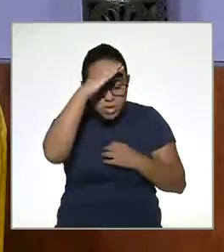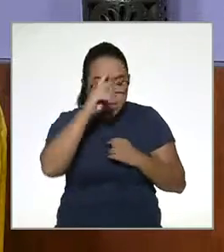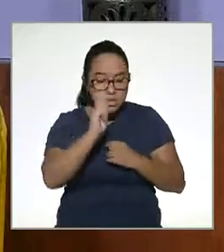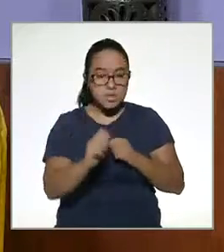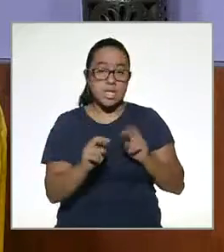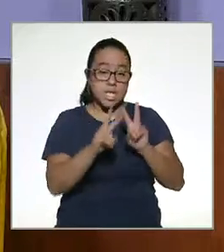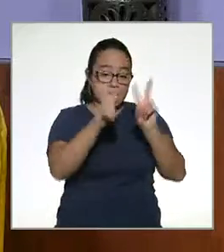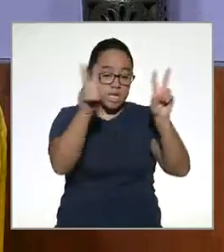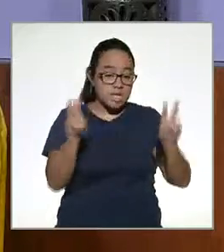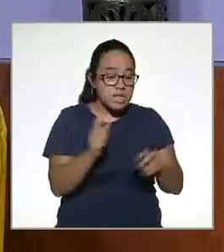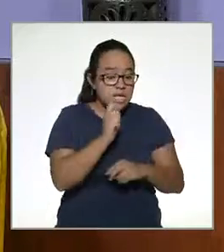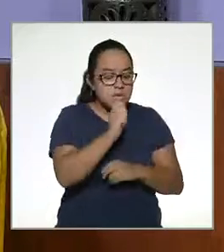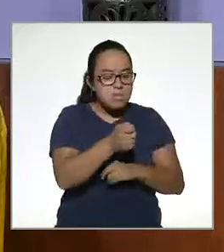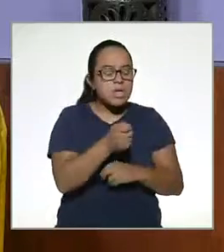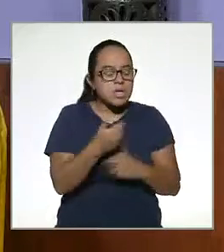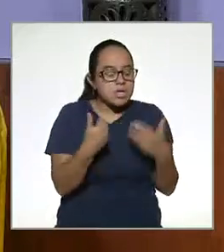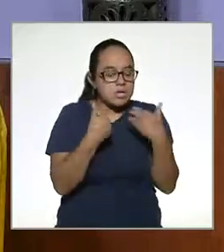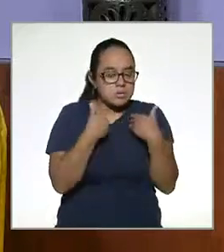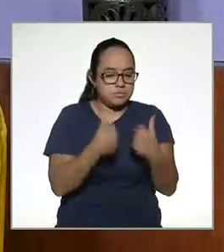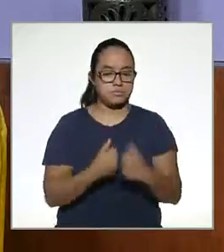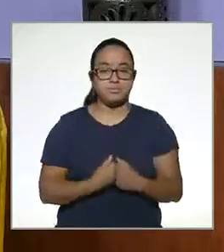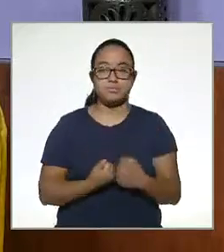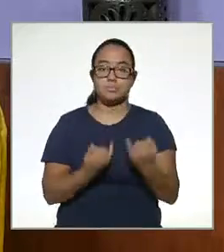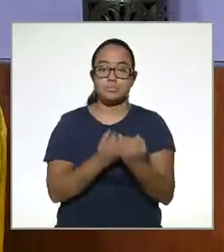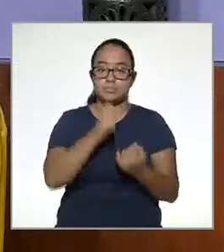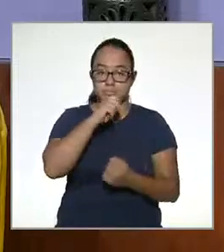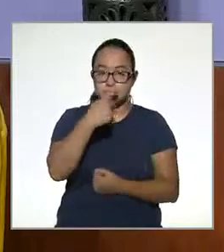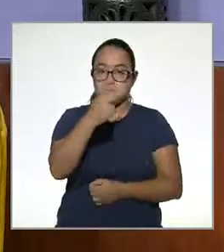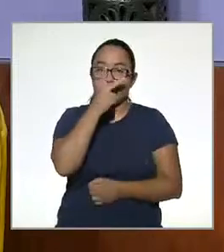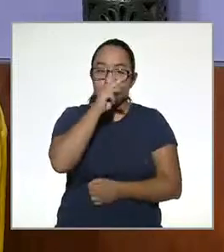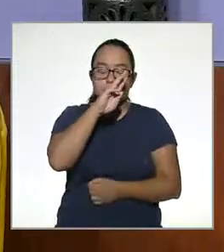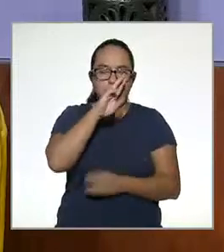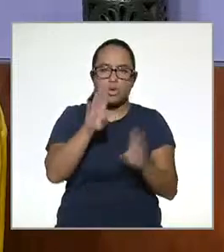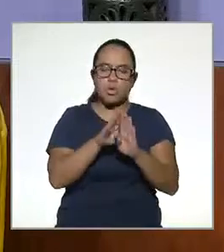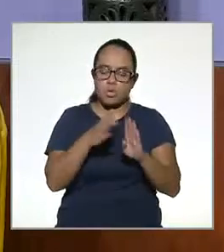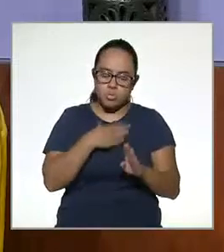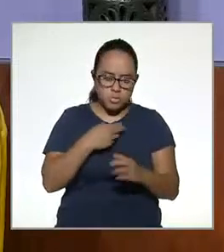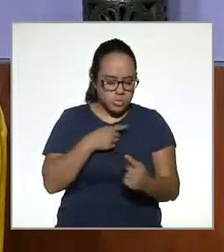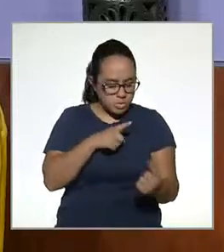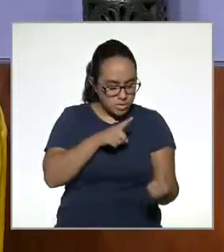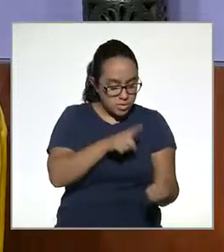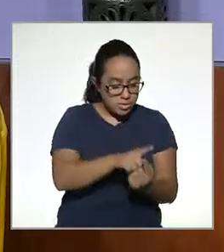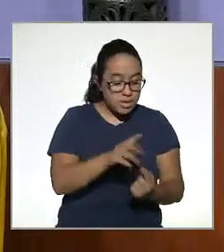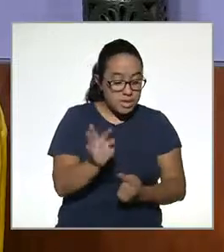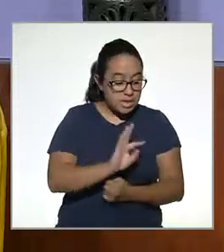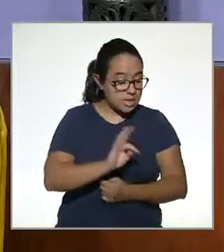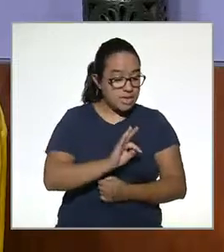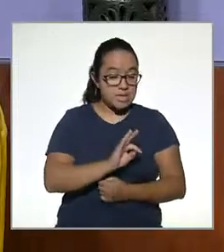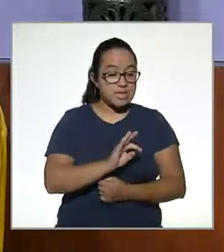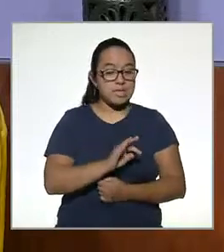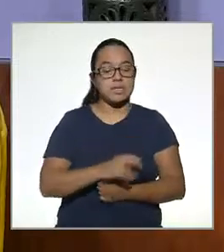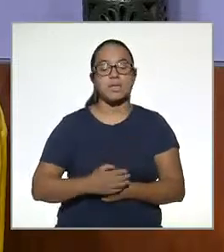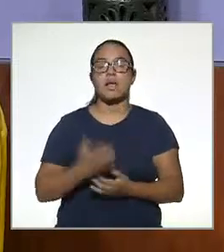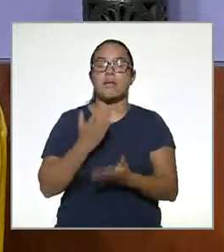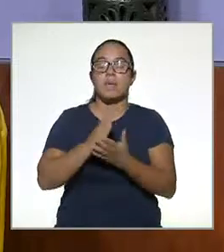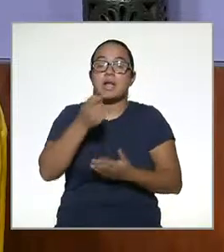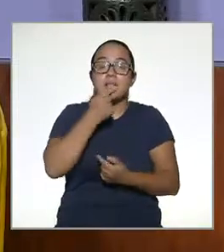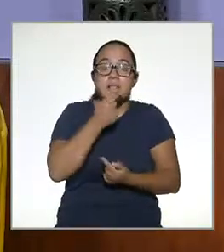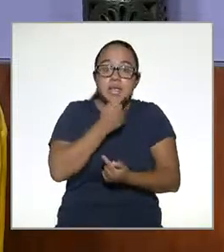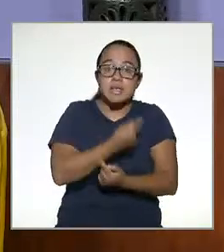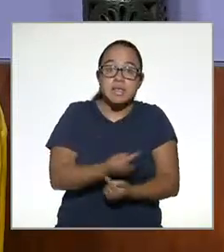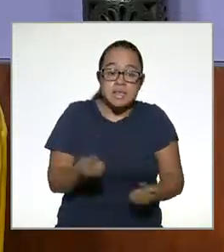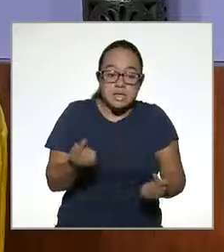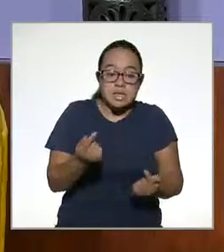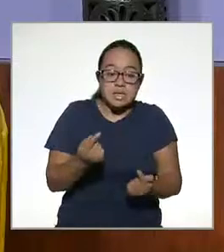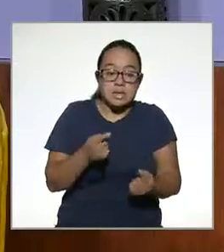de un tema en una escuela, ¿no? Como padre, también, ¿cómo me puedo acercar a mi hijo si eventualmente él no es un niño que me...? Porque aparte los niños no son...